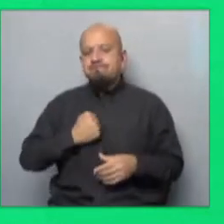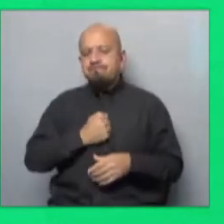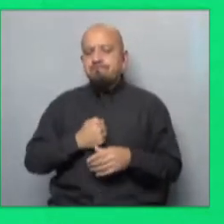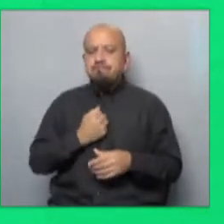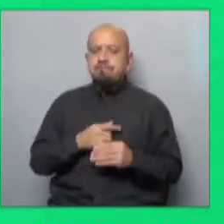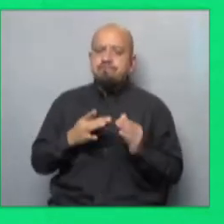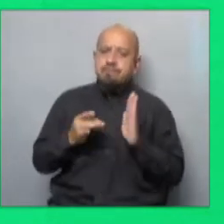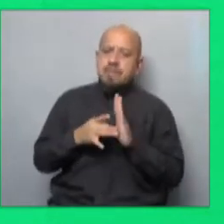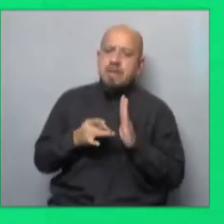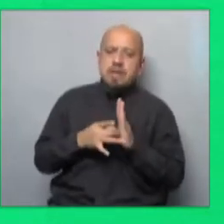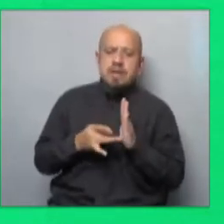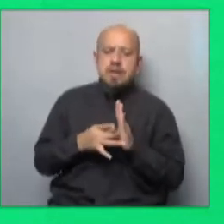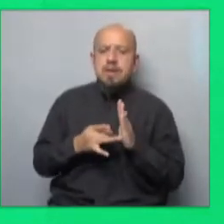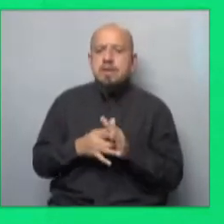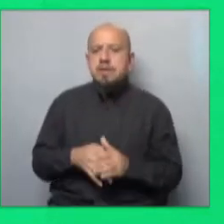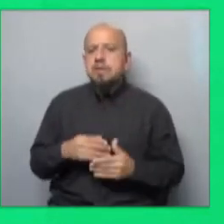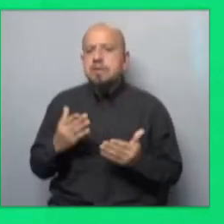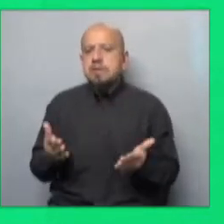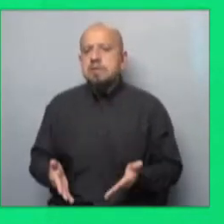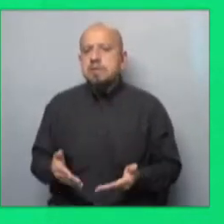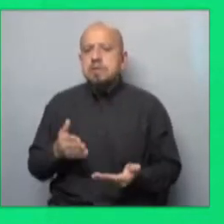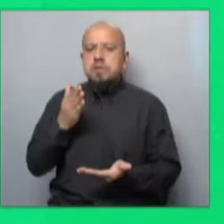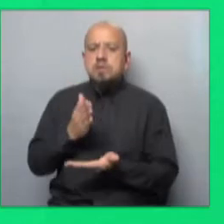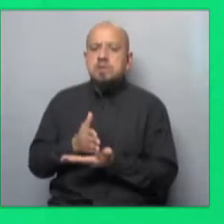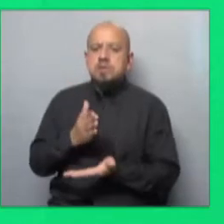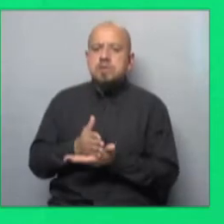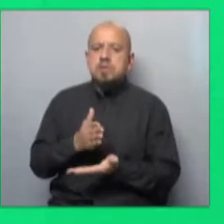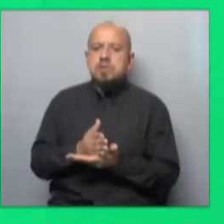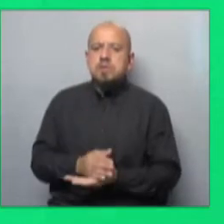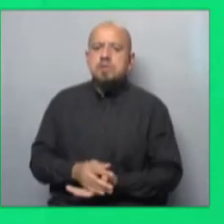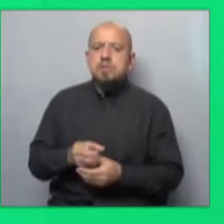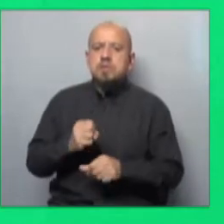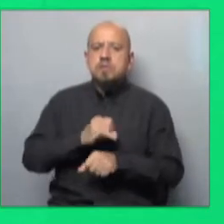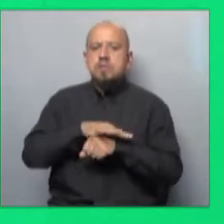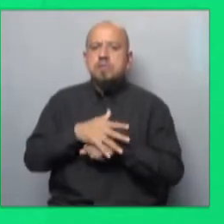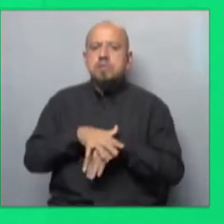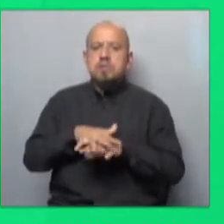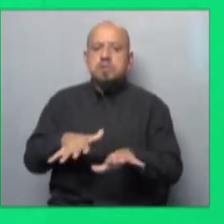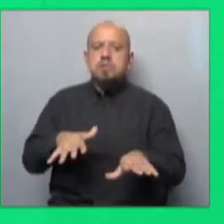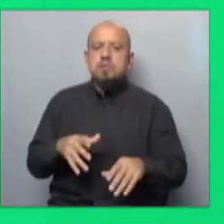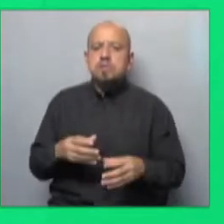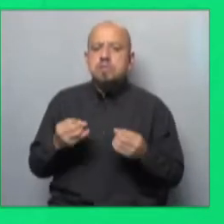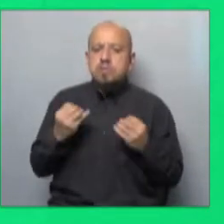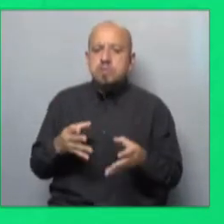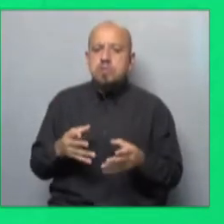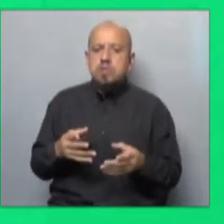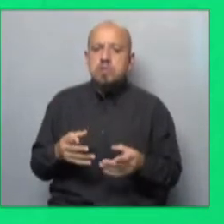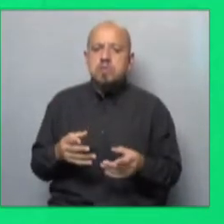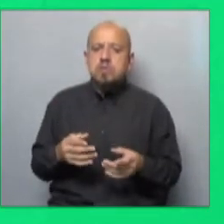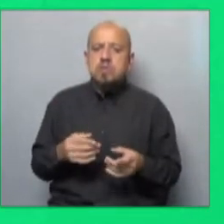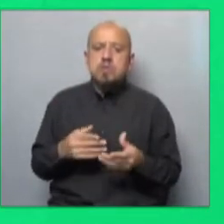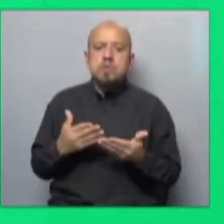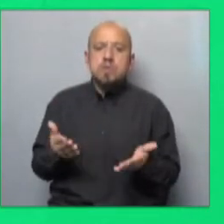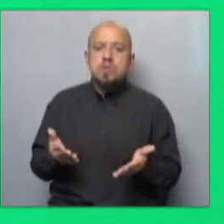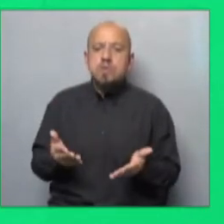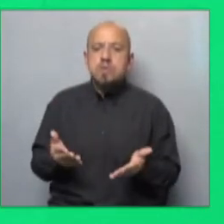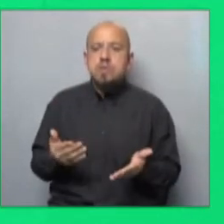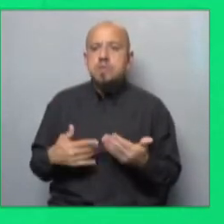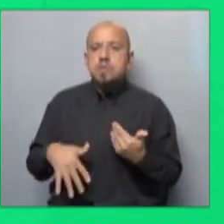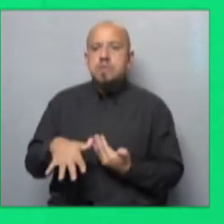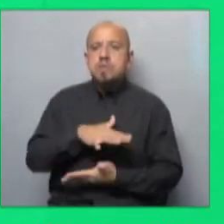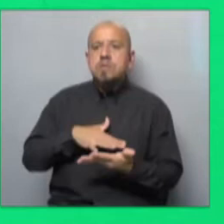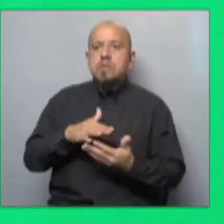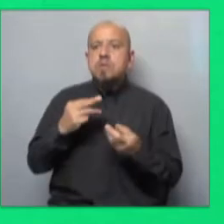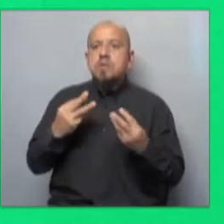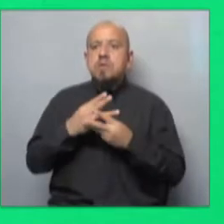bastante peores de vulneración de sus derechos durante la pandemia porque principalmente entre otras razones además de la situación